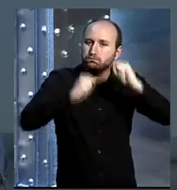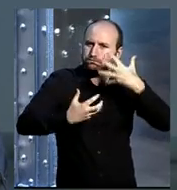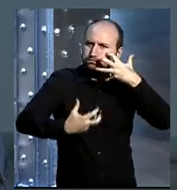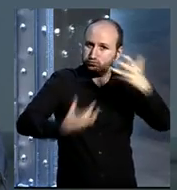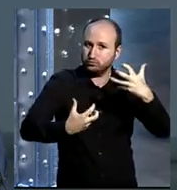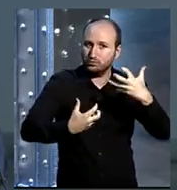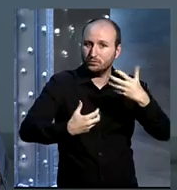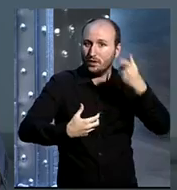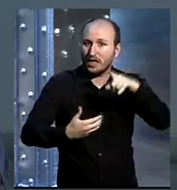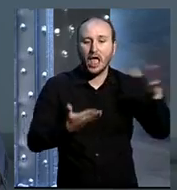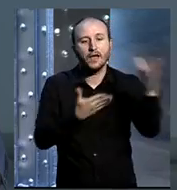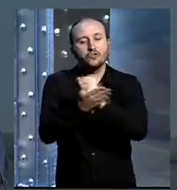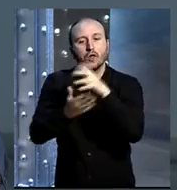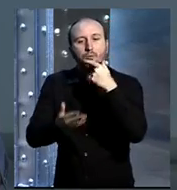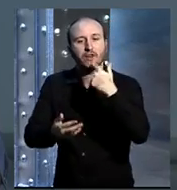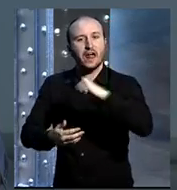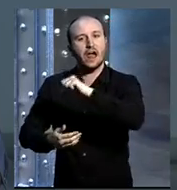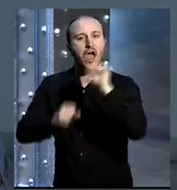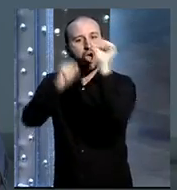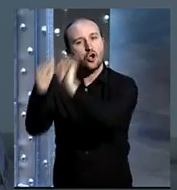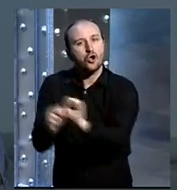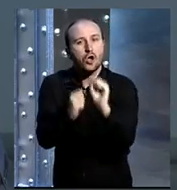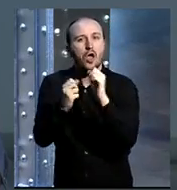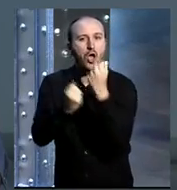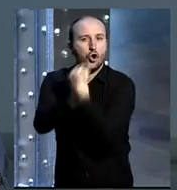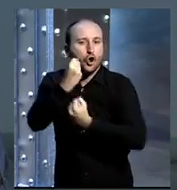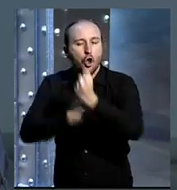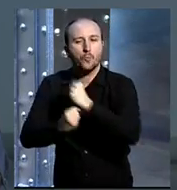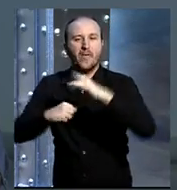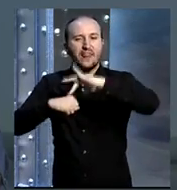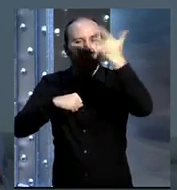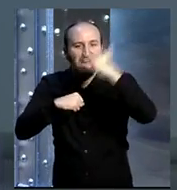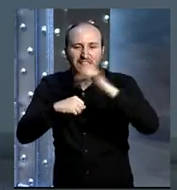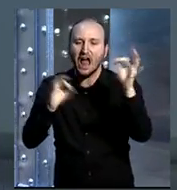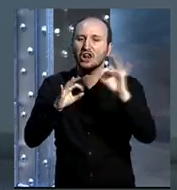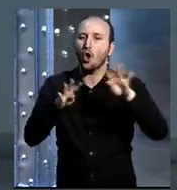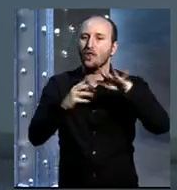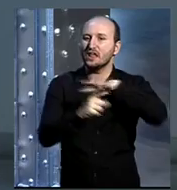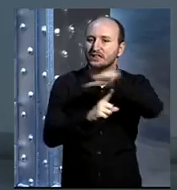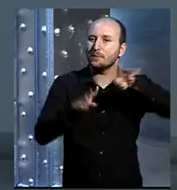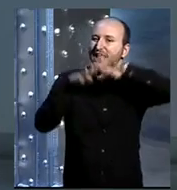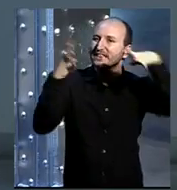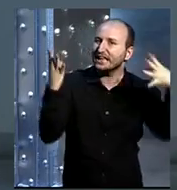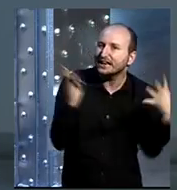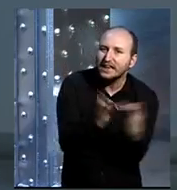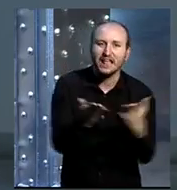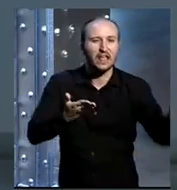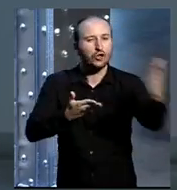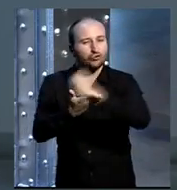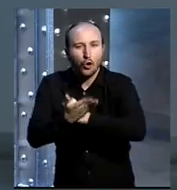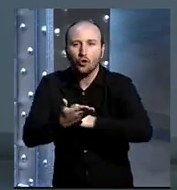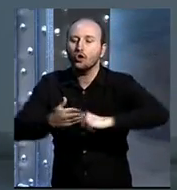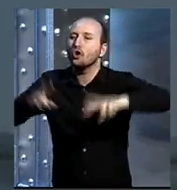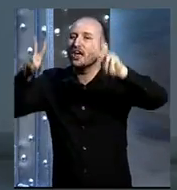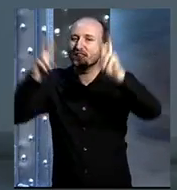el core de la economía digital, del ecosistema de Internet, etcétera, que estuviesen en pleno debate